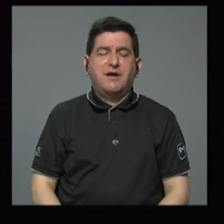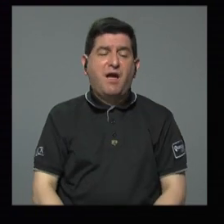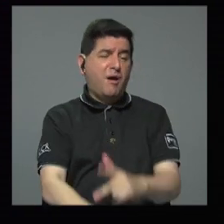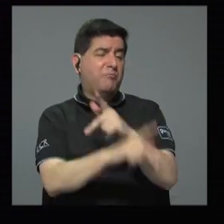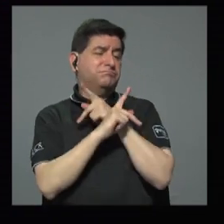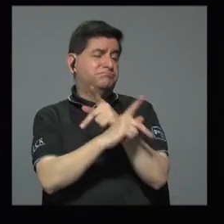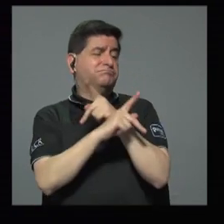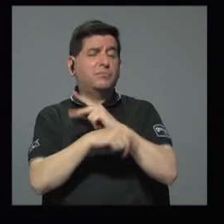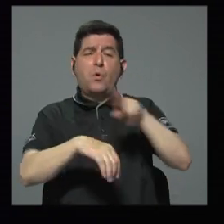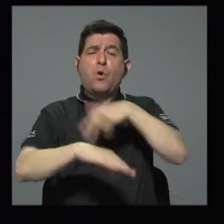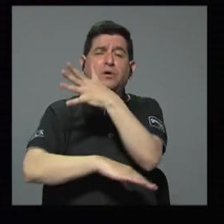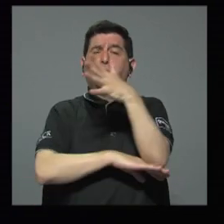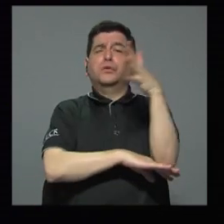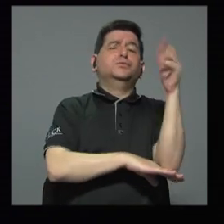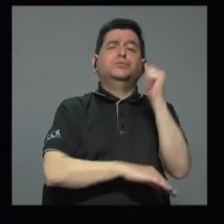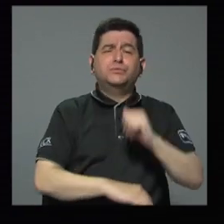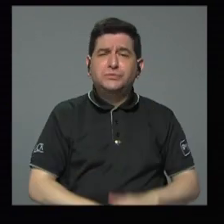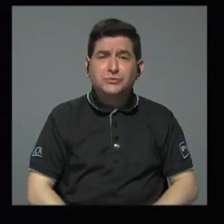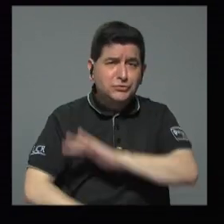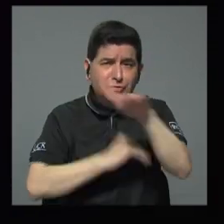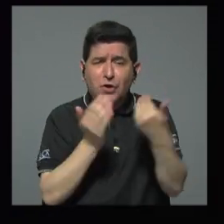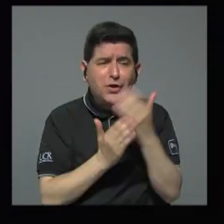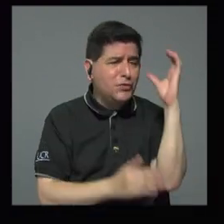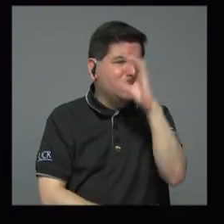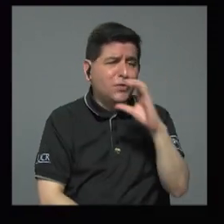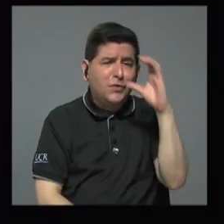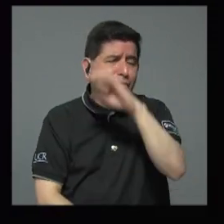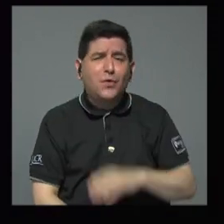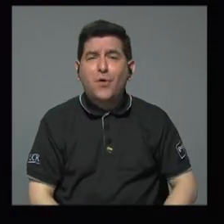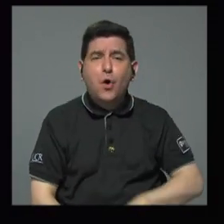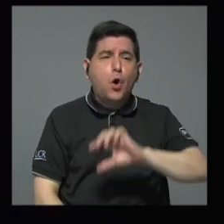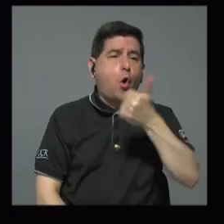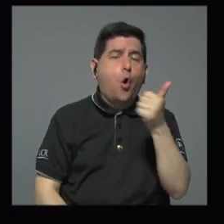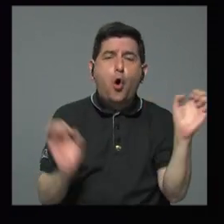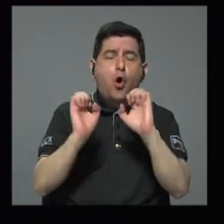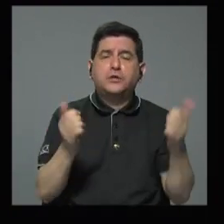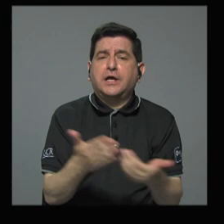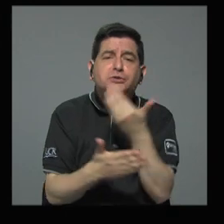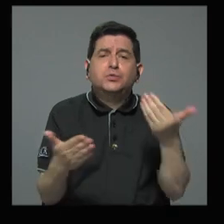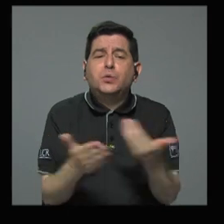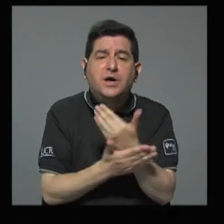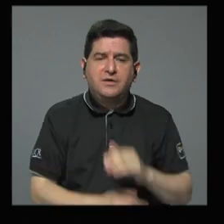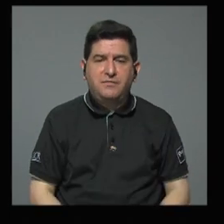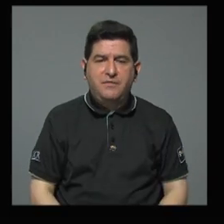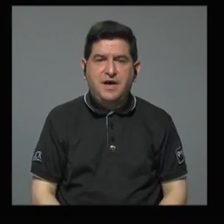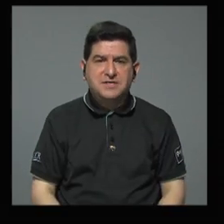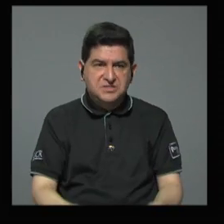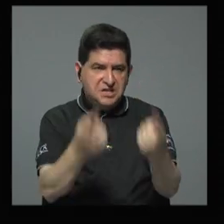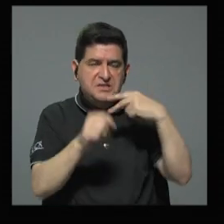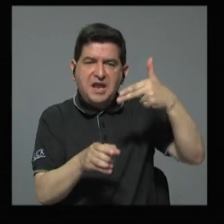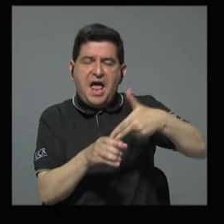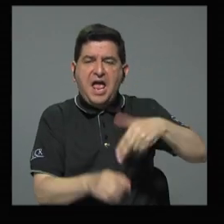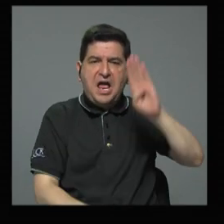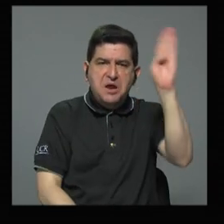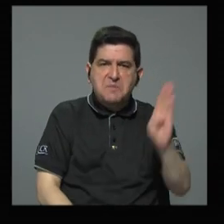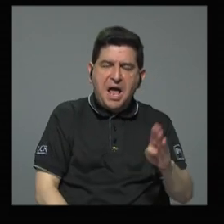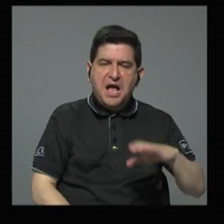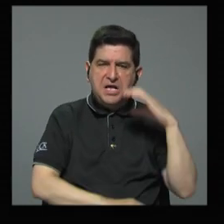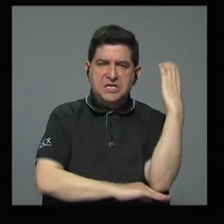resguardo de la naturaleza y toda esta búsqueda de otras energías renovables. Traemos petróleo de Brasil,